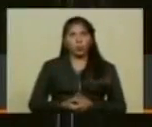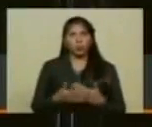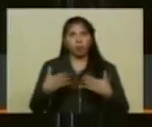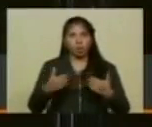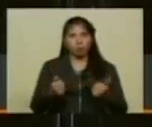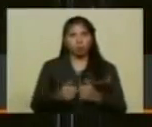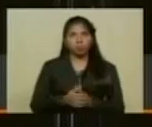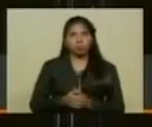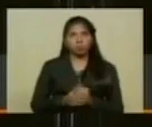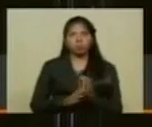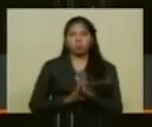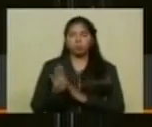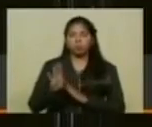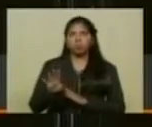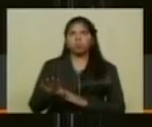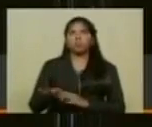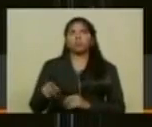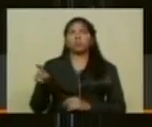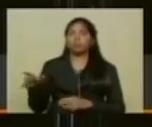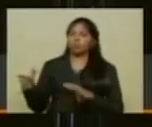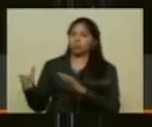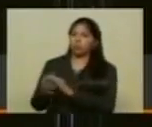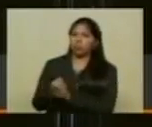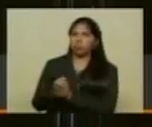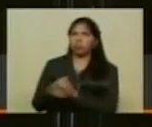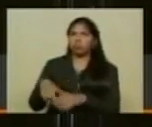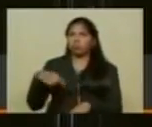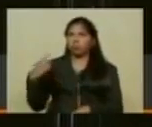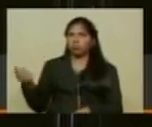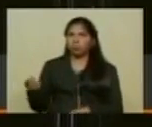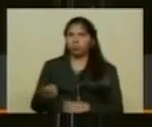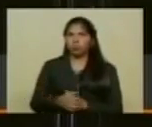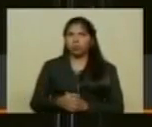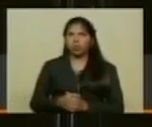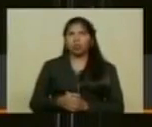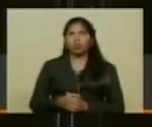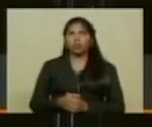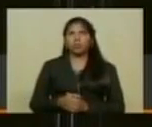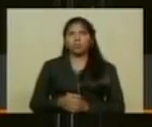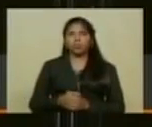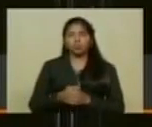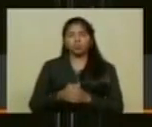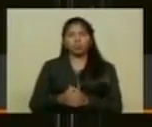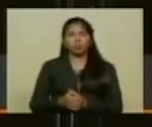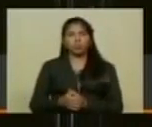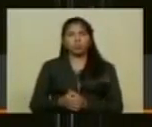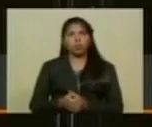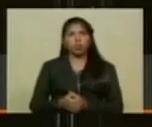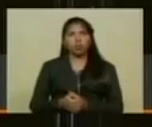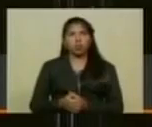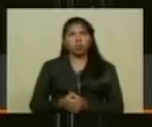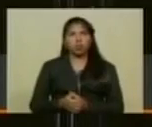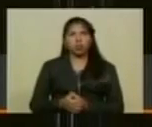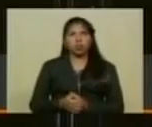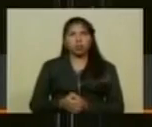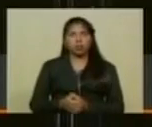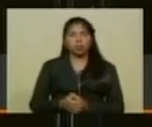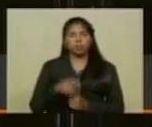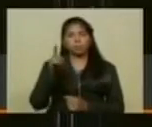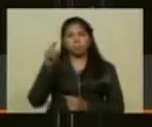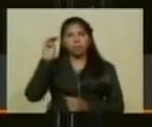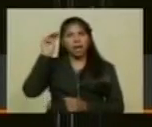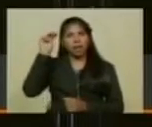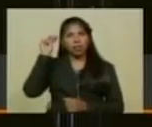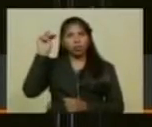la Fuerza Armada Nacional Bolivariana, querido general en jefe Jacinto Pérez Arcay, maestro,